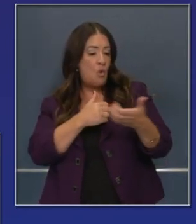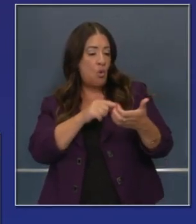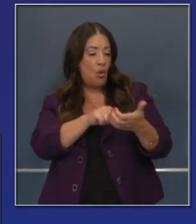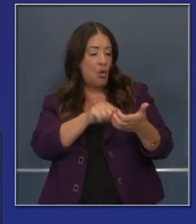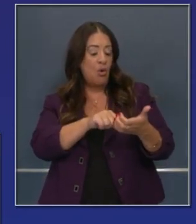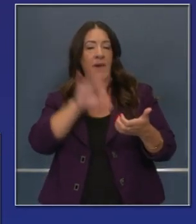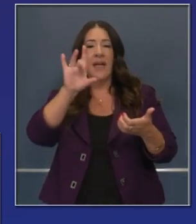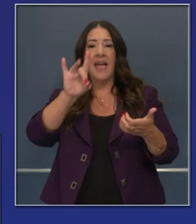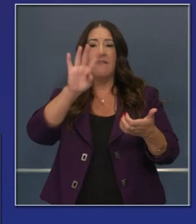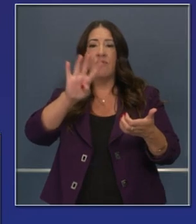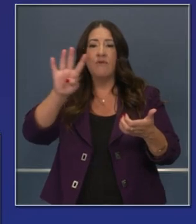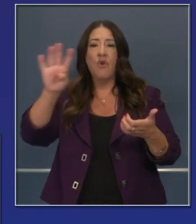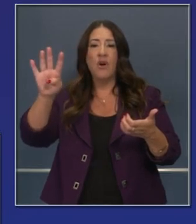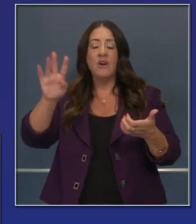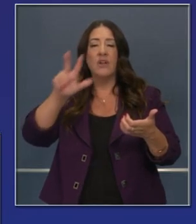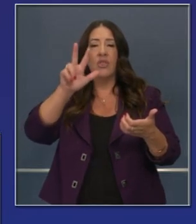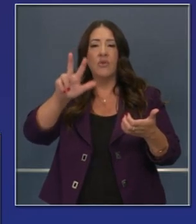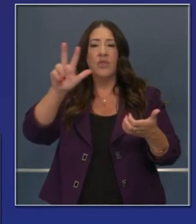Marquen